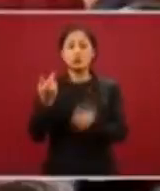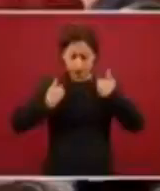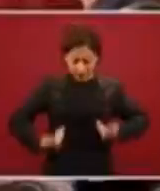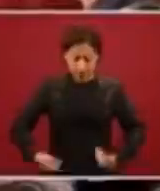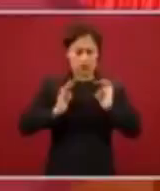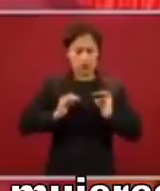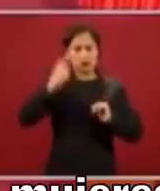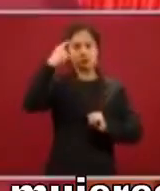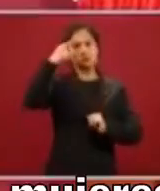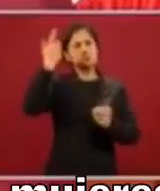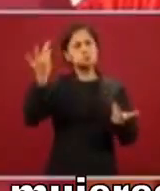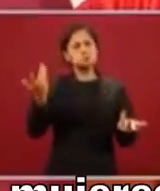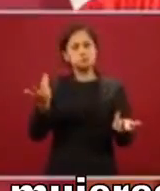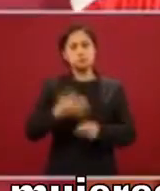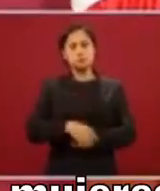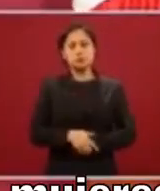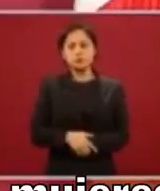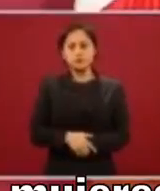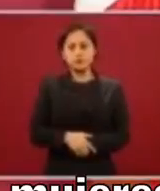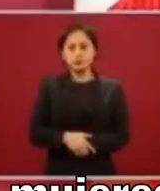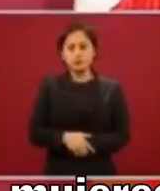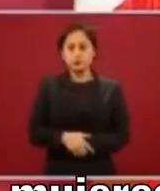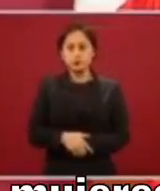podemos ser felices.